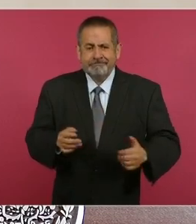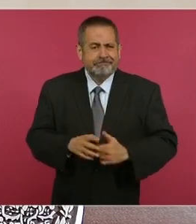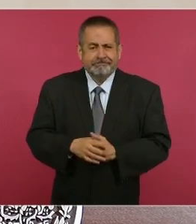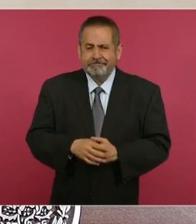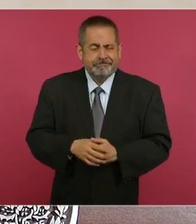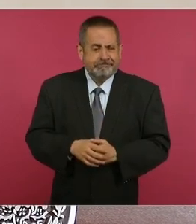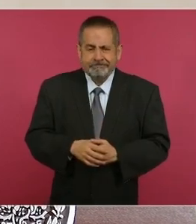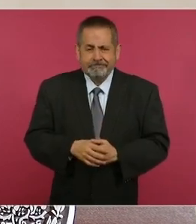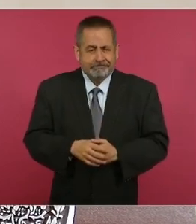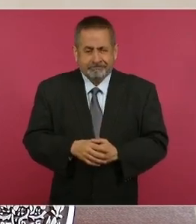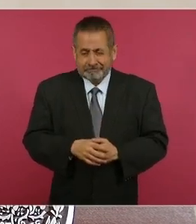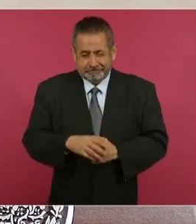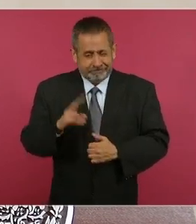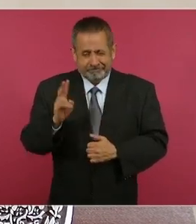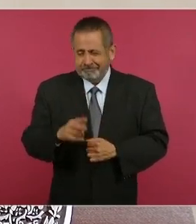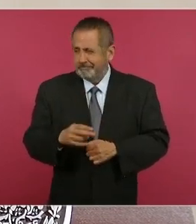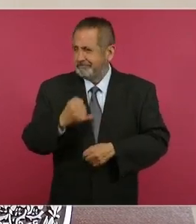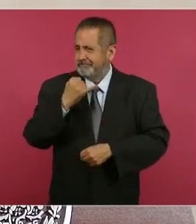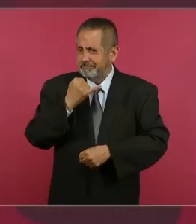injusto,